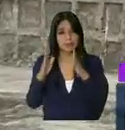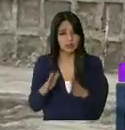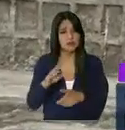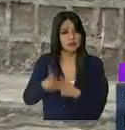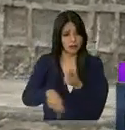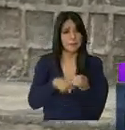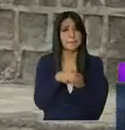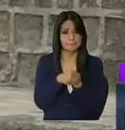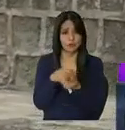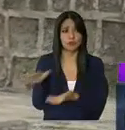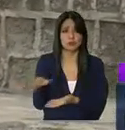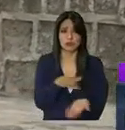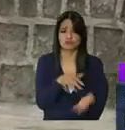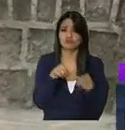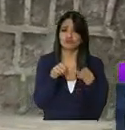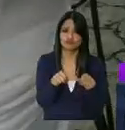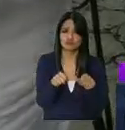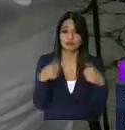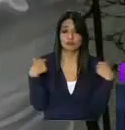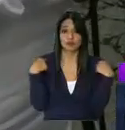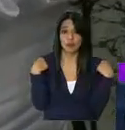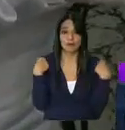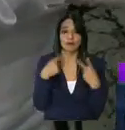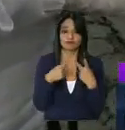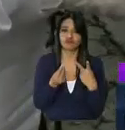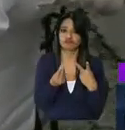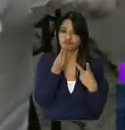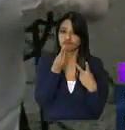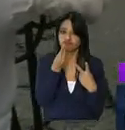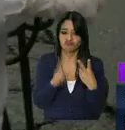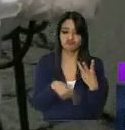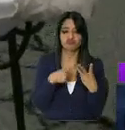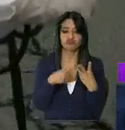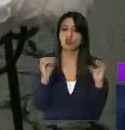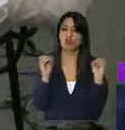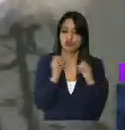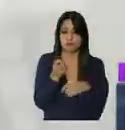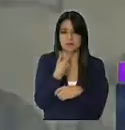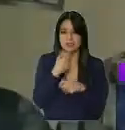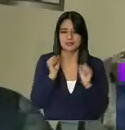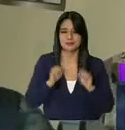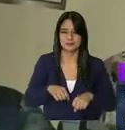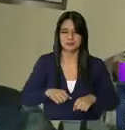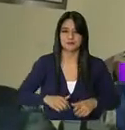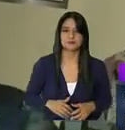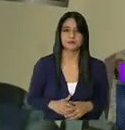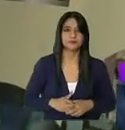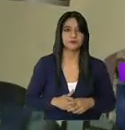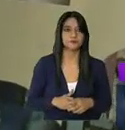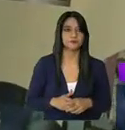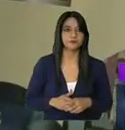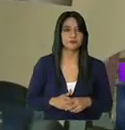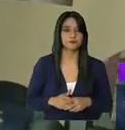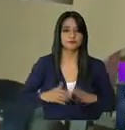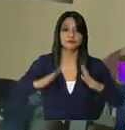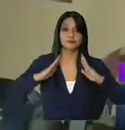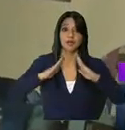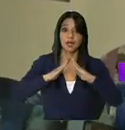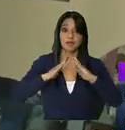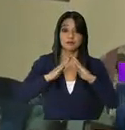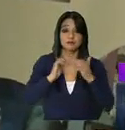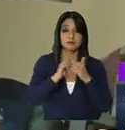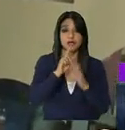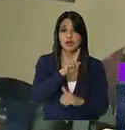su contingente, sea con ropa, alimentos no perecibles o medicinas. En casa de cada uno de